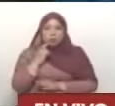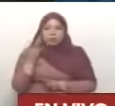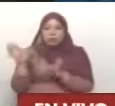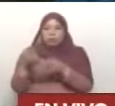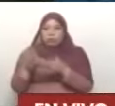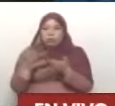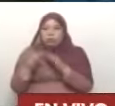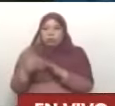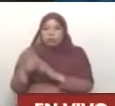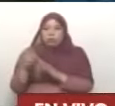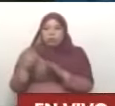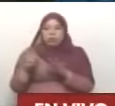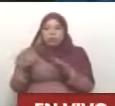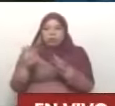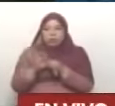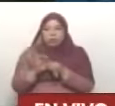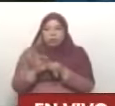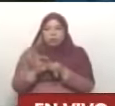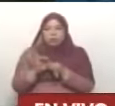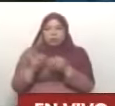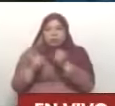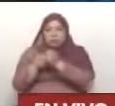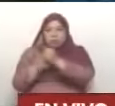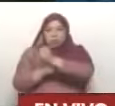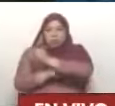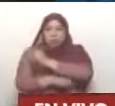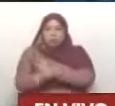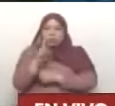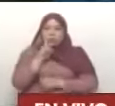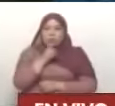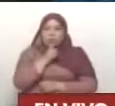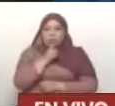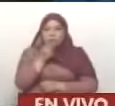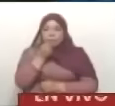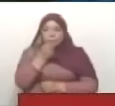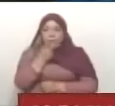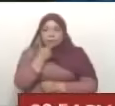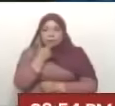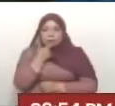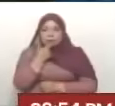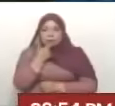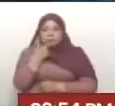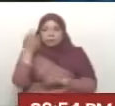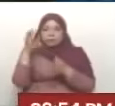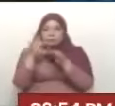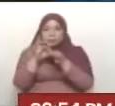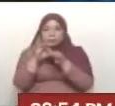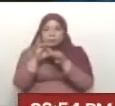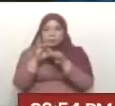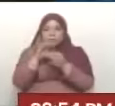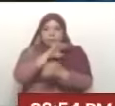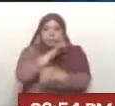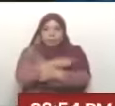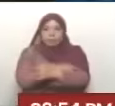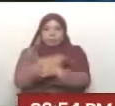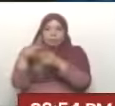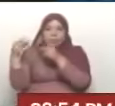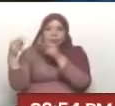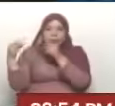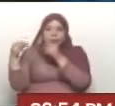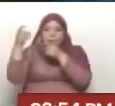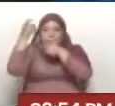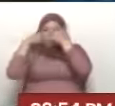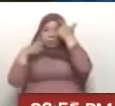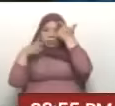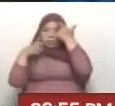conformaron una base de misiones, se articuló una base de misiones. Mire el nombre tan bonito, presidente, se llama Unidad por la Fuerza y la Esperanza, Hugo